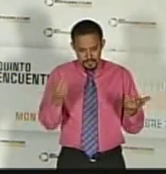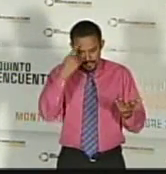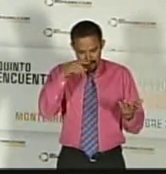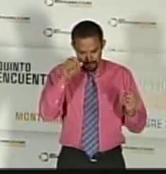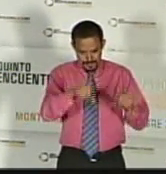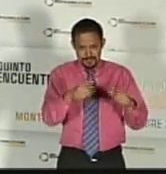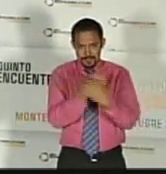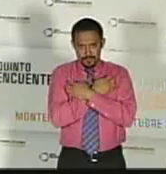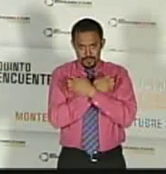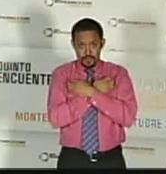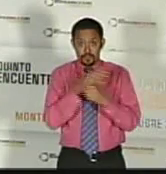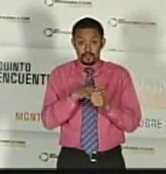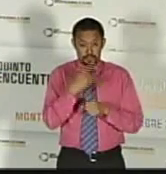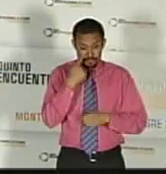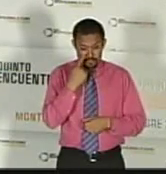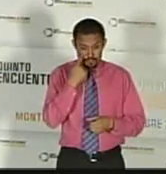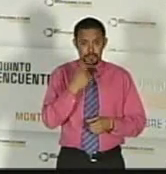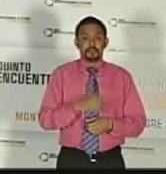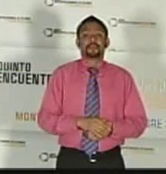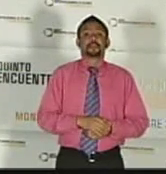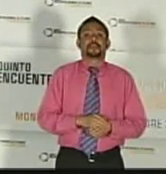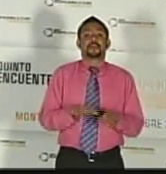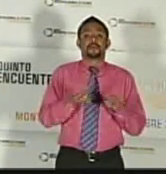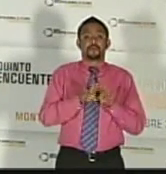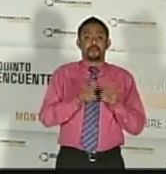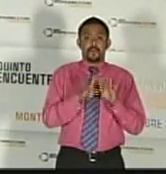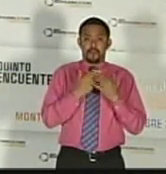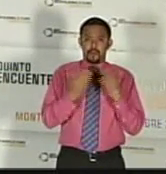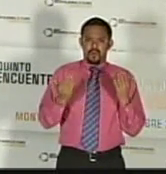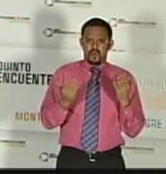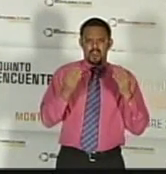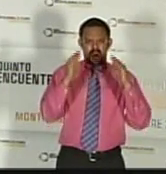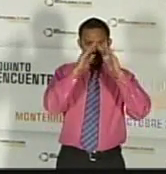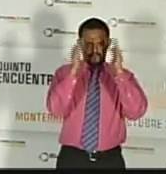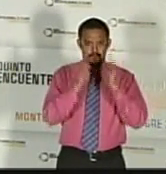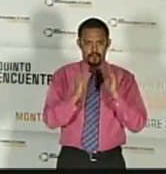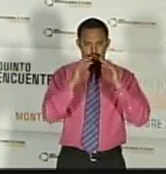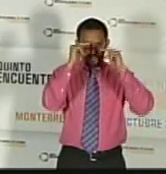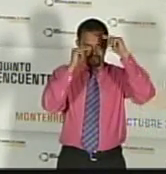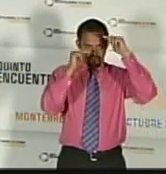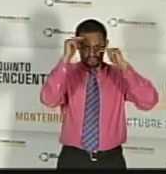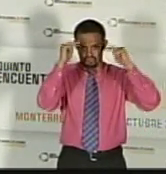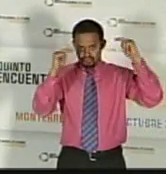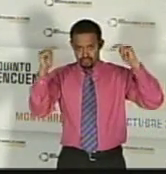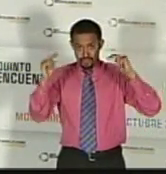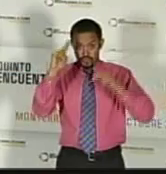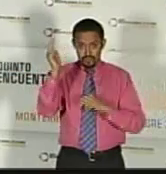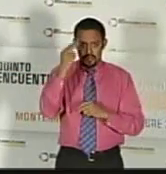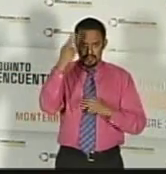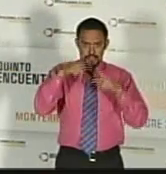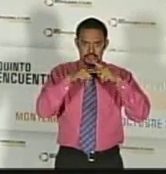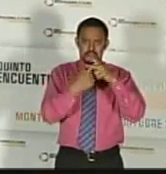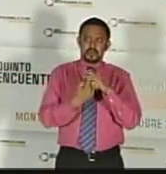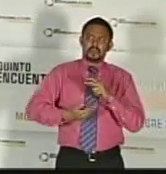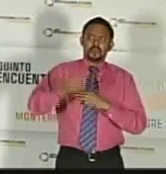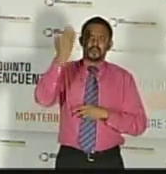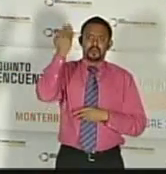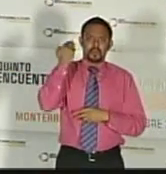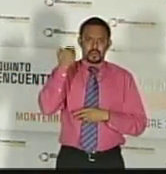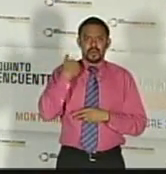misma. Porque miren, la estructura universitaria realmente comenzó a principios de la Edad